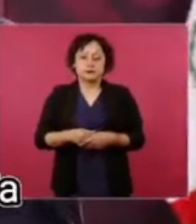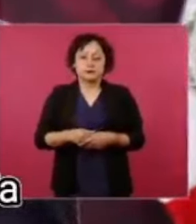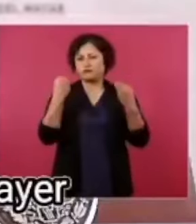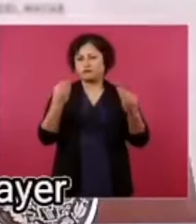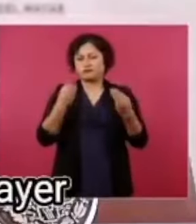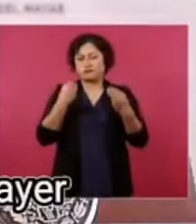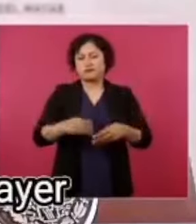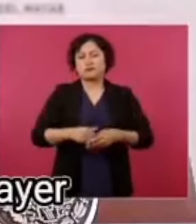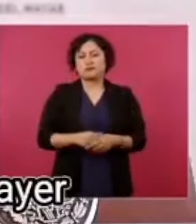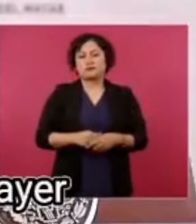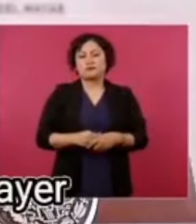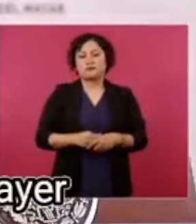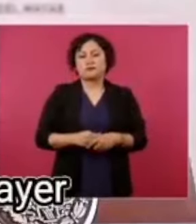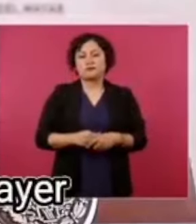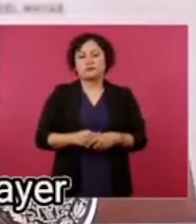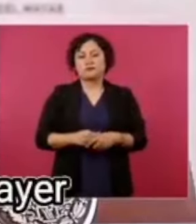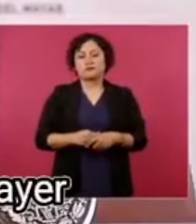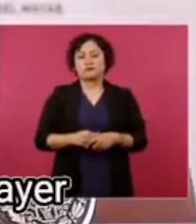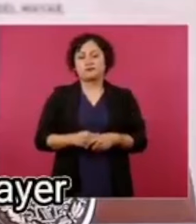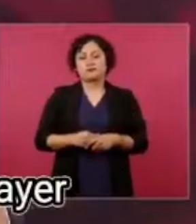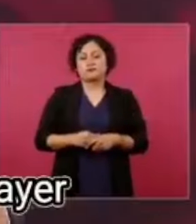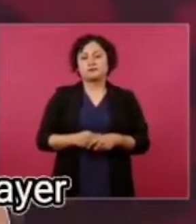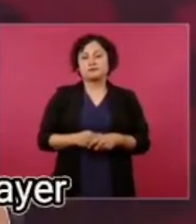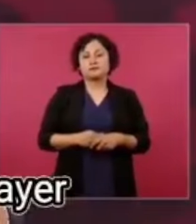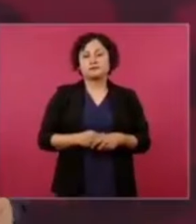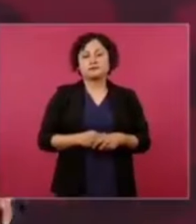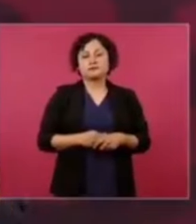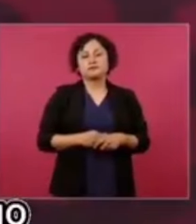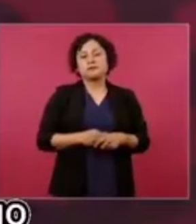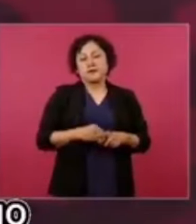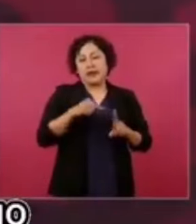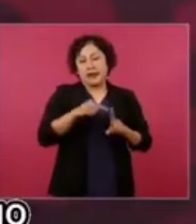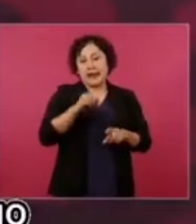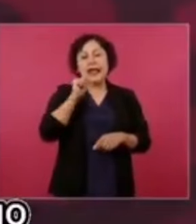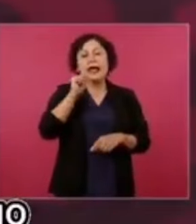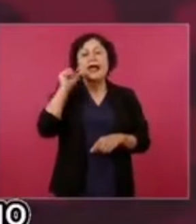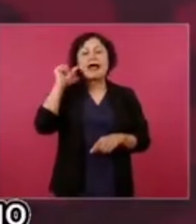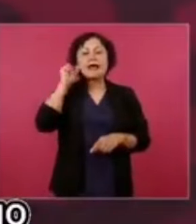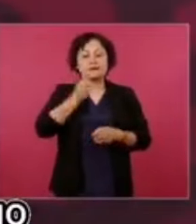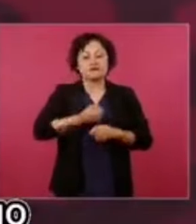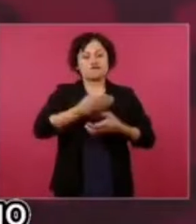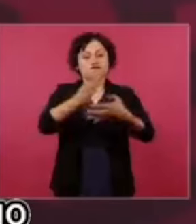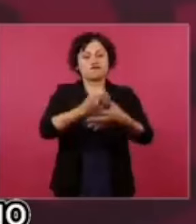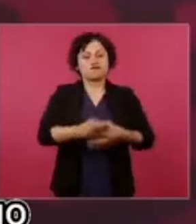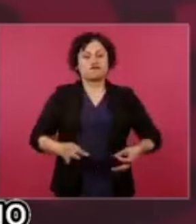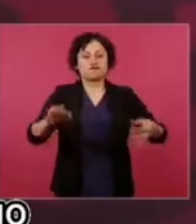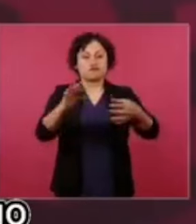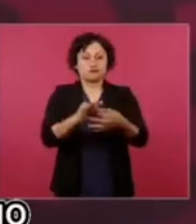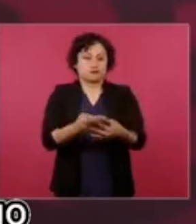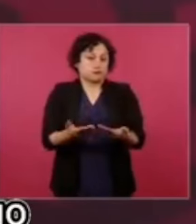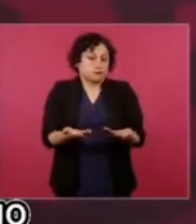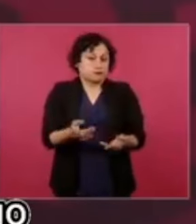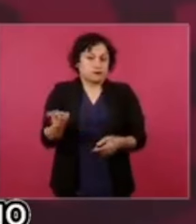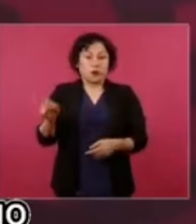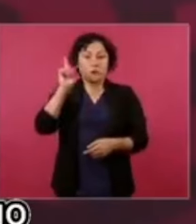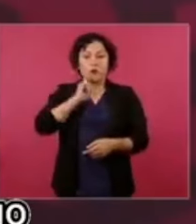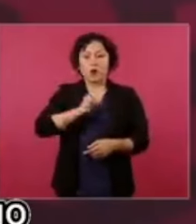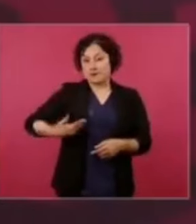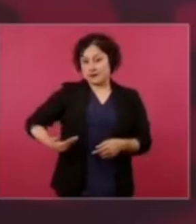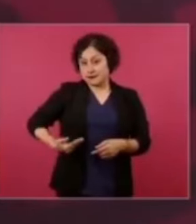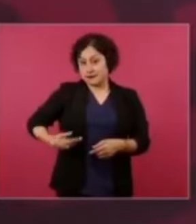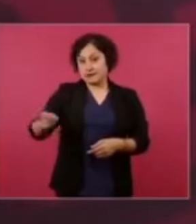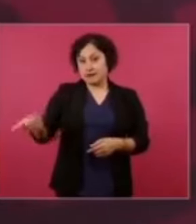experiencia va como é mismo mismo lo expresó ayer por instrucciones de la presidenta hacerse